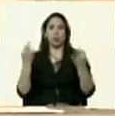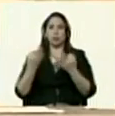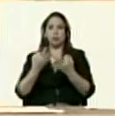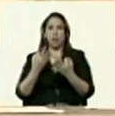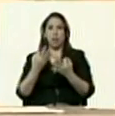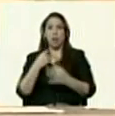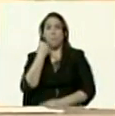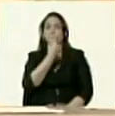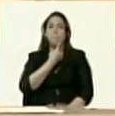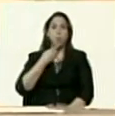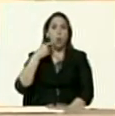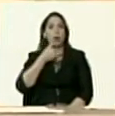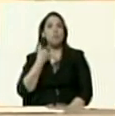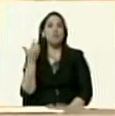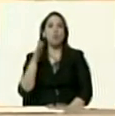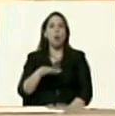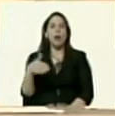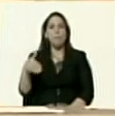boca muere el pez.